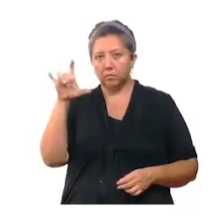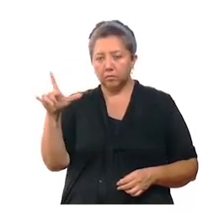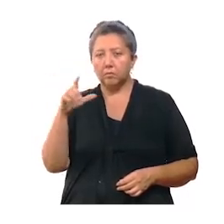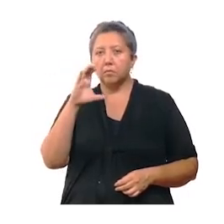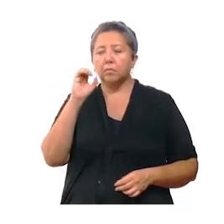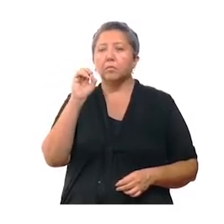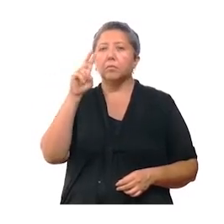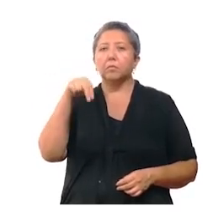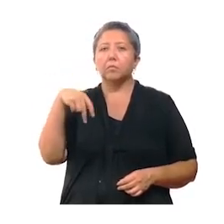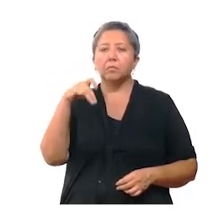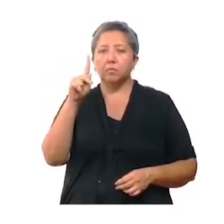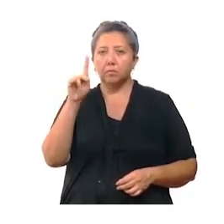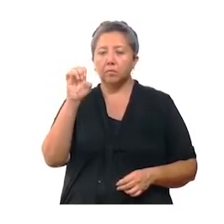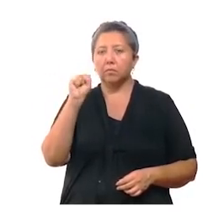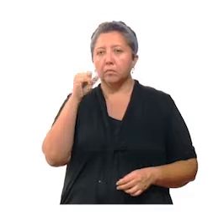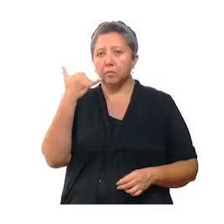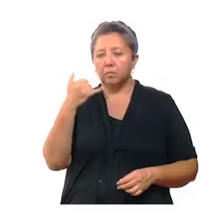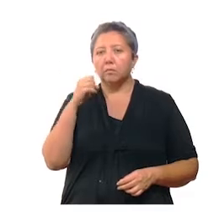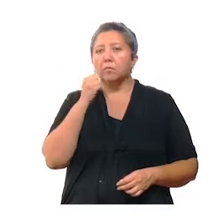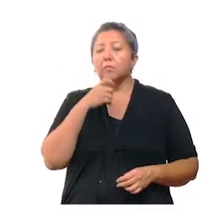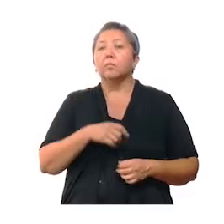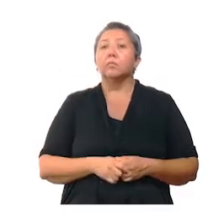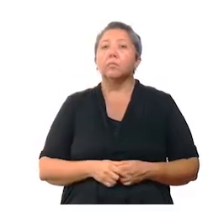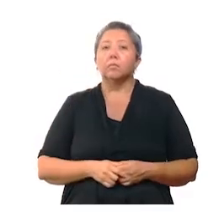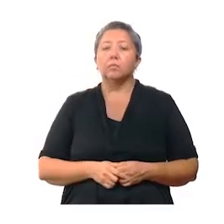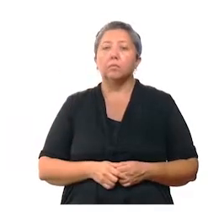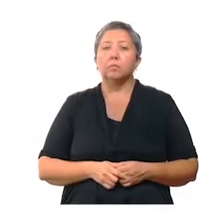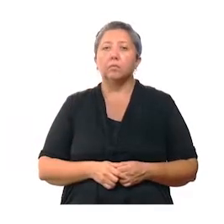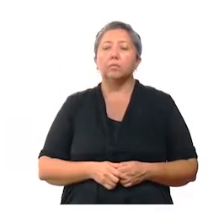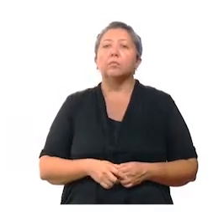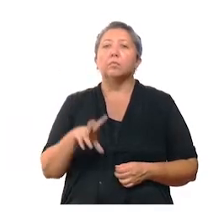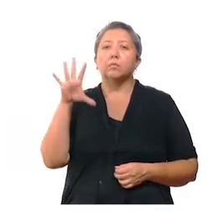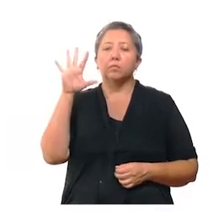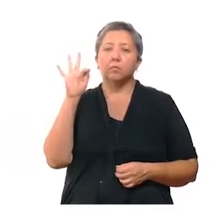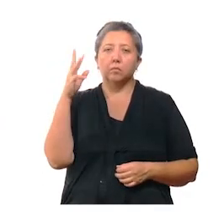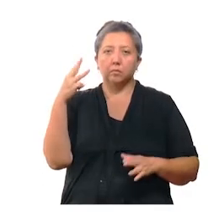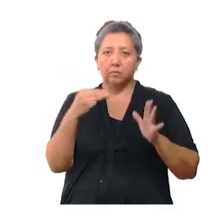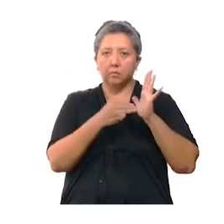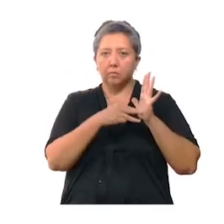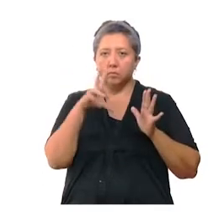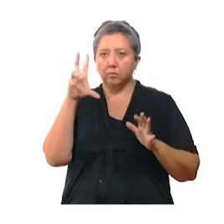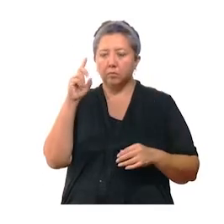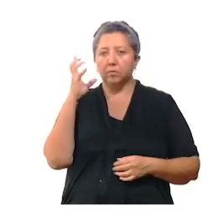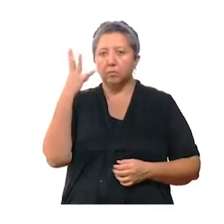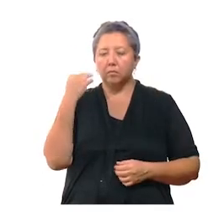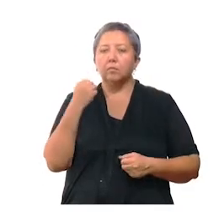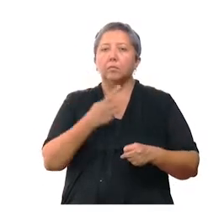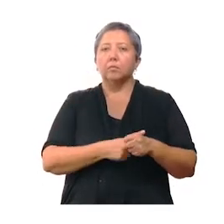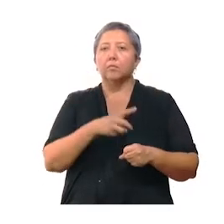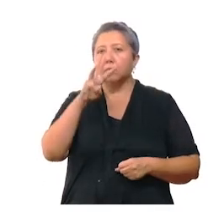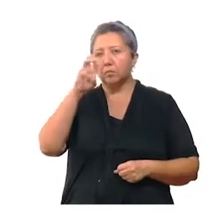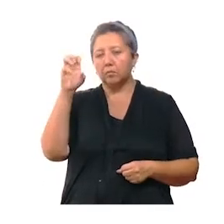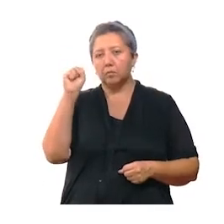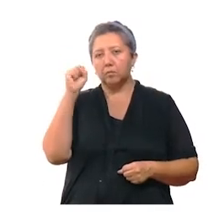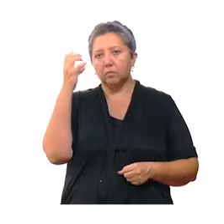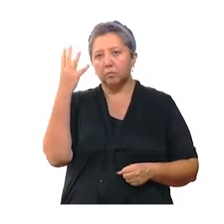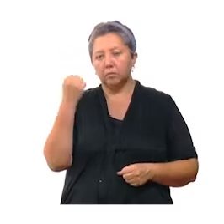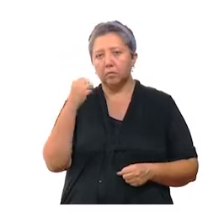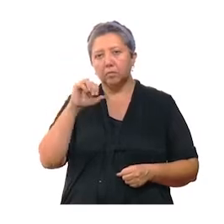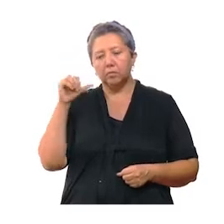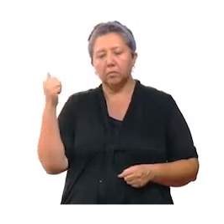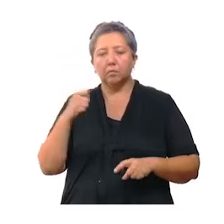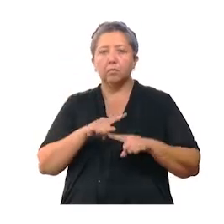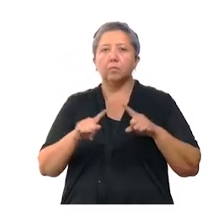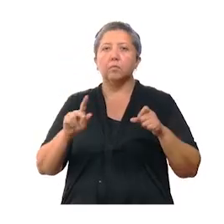Chiquintzonot, Concal, Junucmá, Sellé y Tecom. De los 43.039 casos positivos, 369 son de